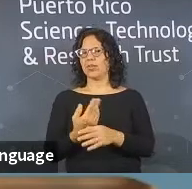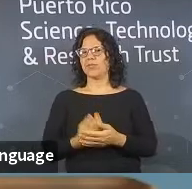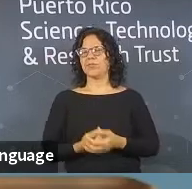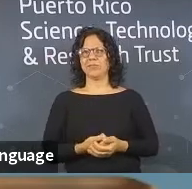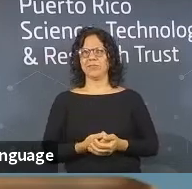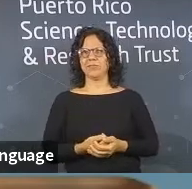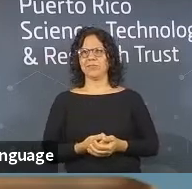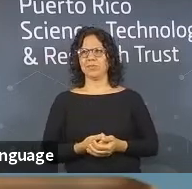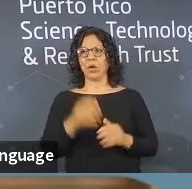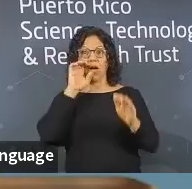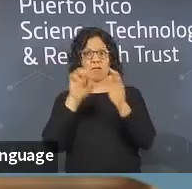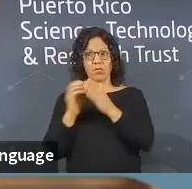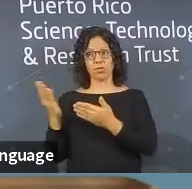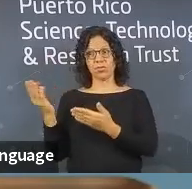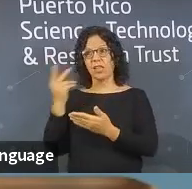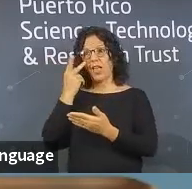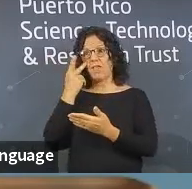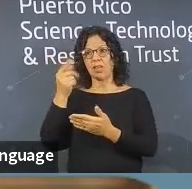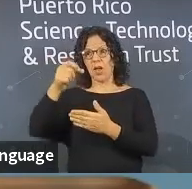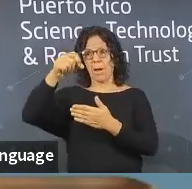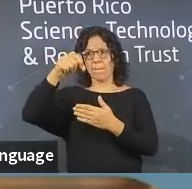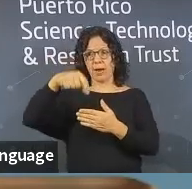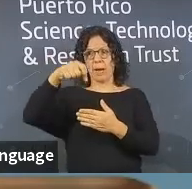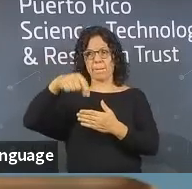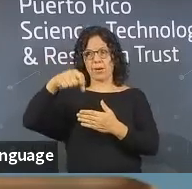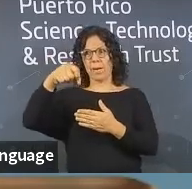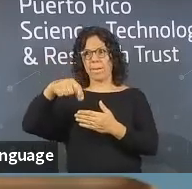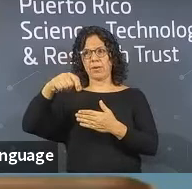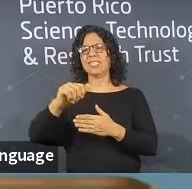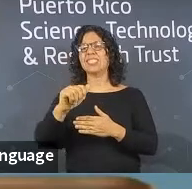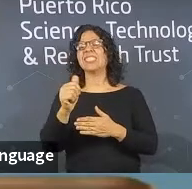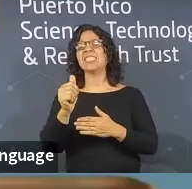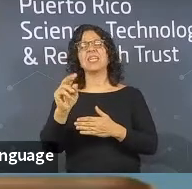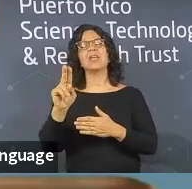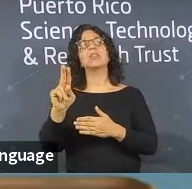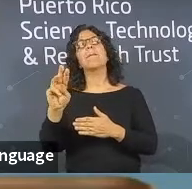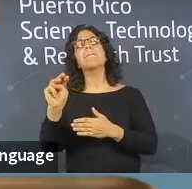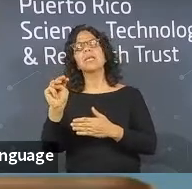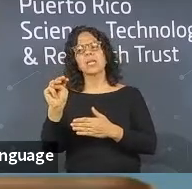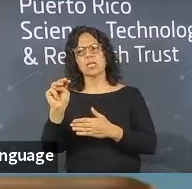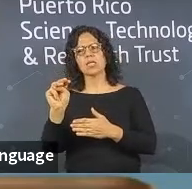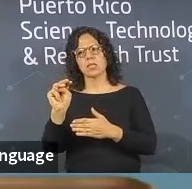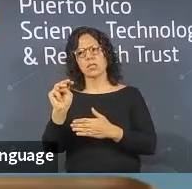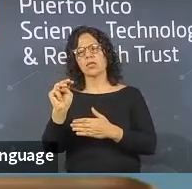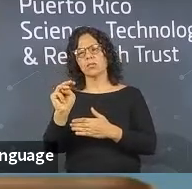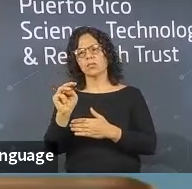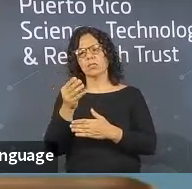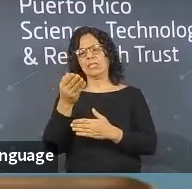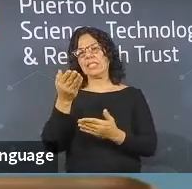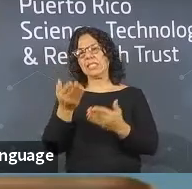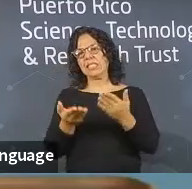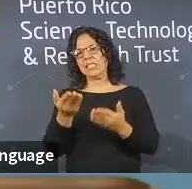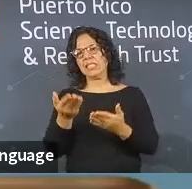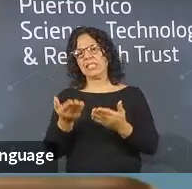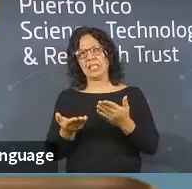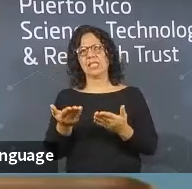La imagen que ven aquí de gotas es una gota de 10 micras y realmente 10 micras probablemente y dependiendo del